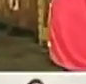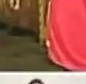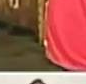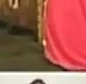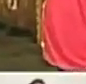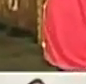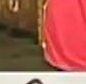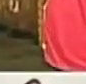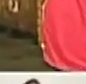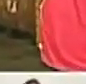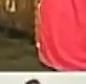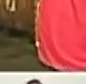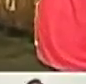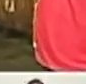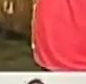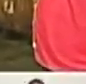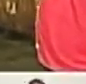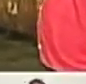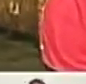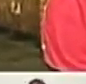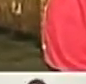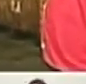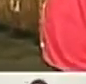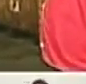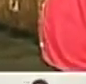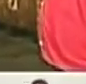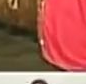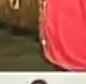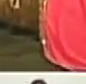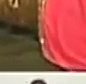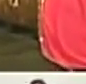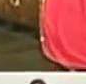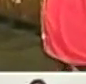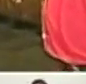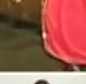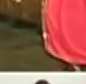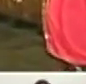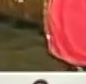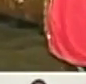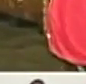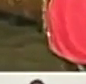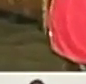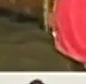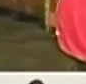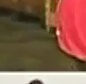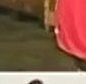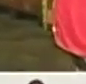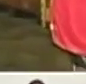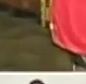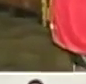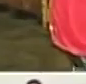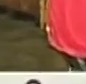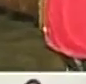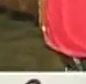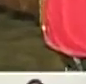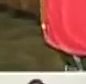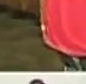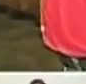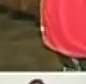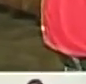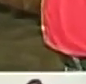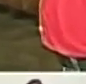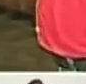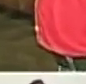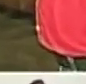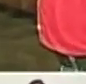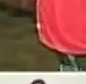España, hasta que nuestros ingenieros, nuestros trabajadores empezaron a detalle a trabajar